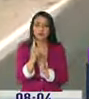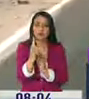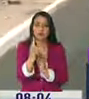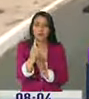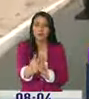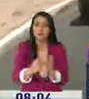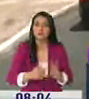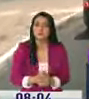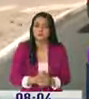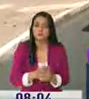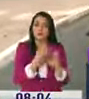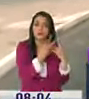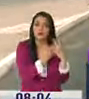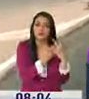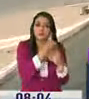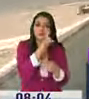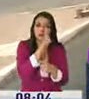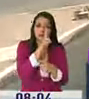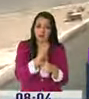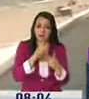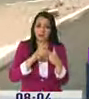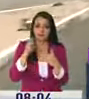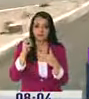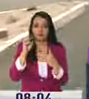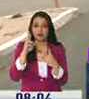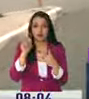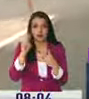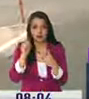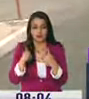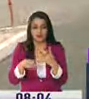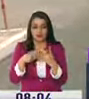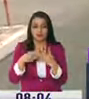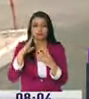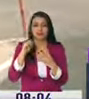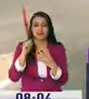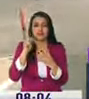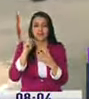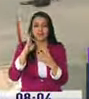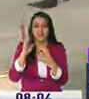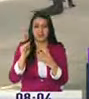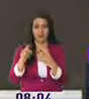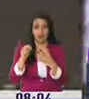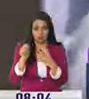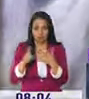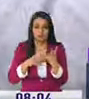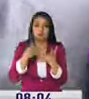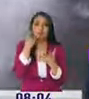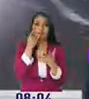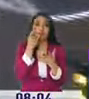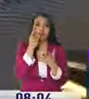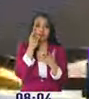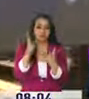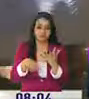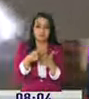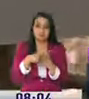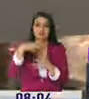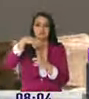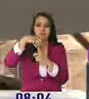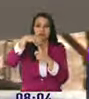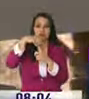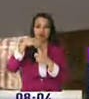zonas cercanas de Carcelén Bajo, San José de Morán, Ciudad Bicentenario, Pomasqui y San Antonio de Pichincha. Este miércoles el alcalde de